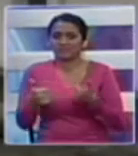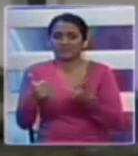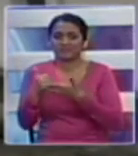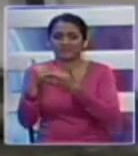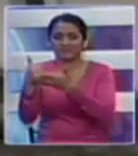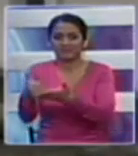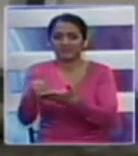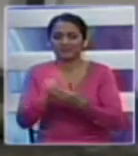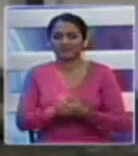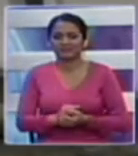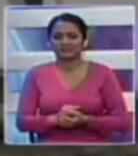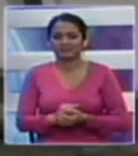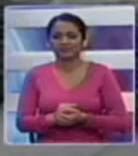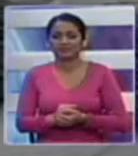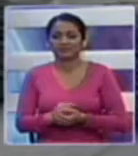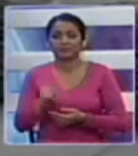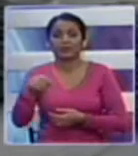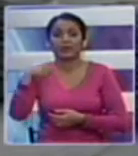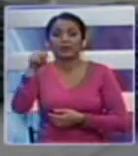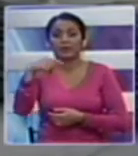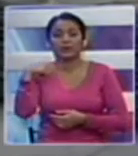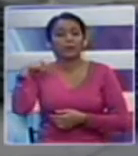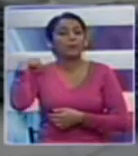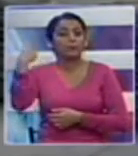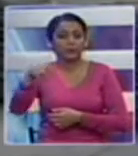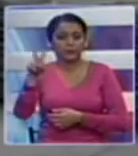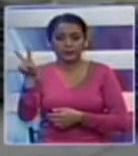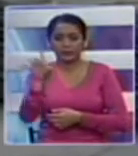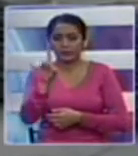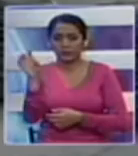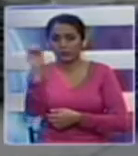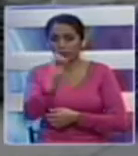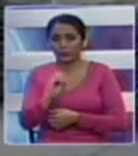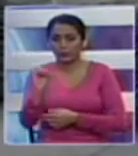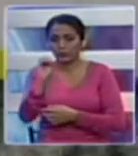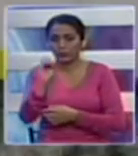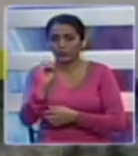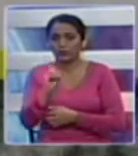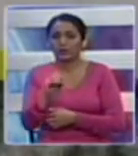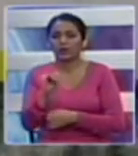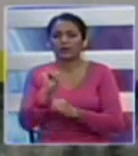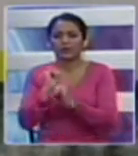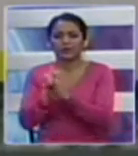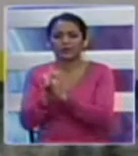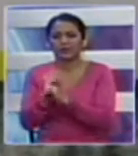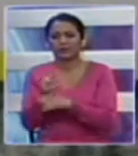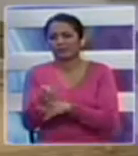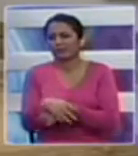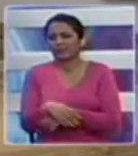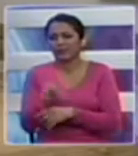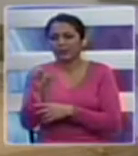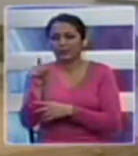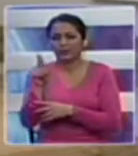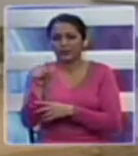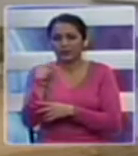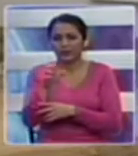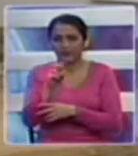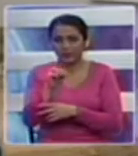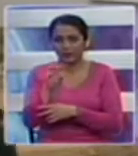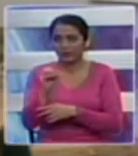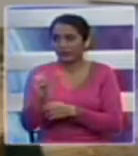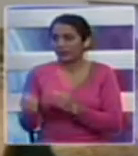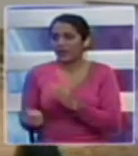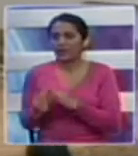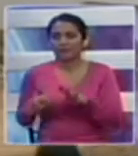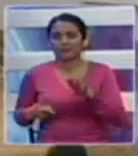El 28 de octubre próximo será inaugurada la unidad educativa Eugenio Espejo. El 3 de noviembre, en cambio, entregarán el repotenciado Manuel